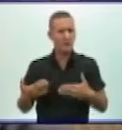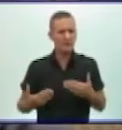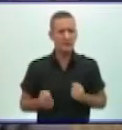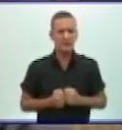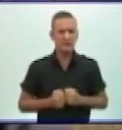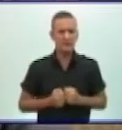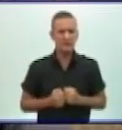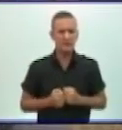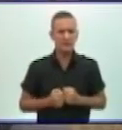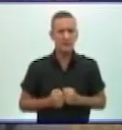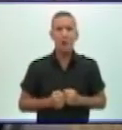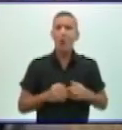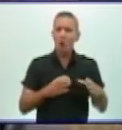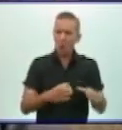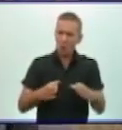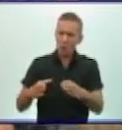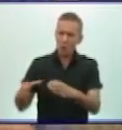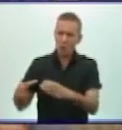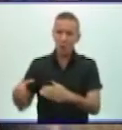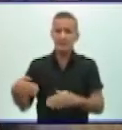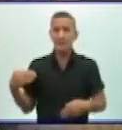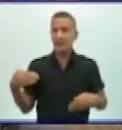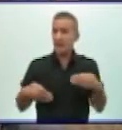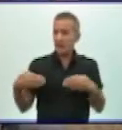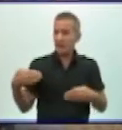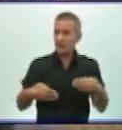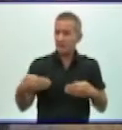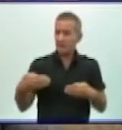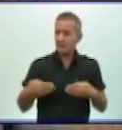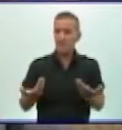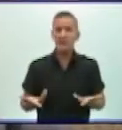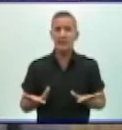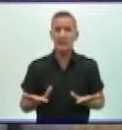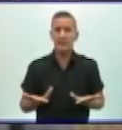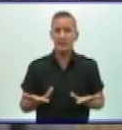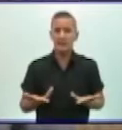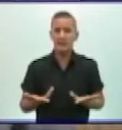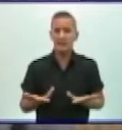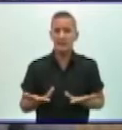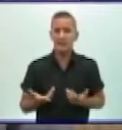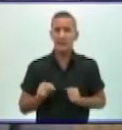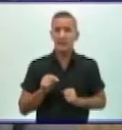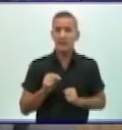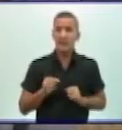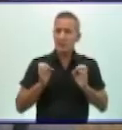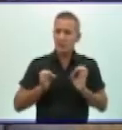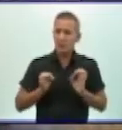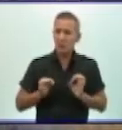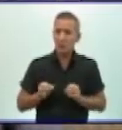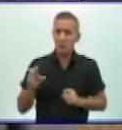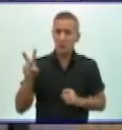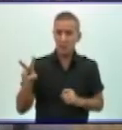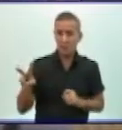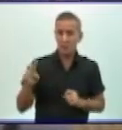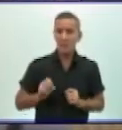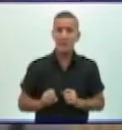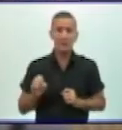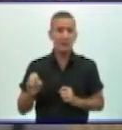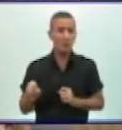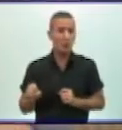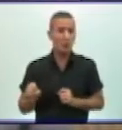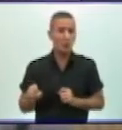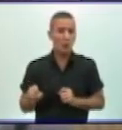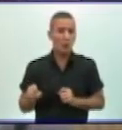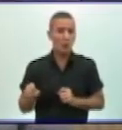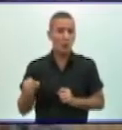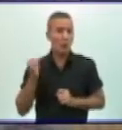también a organizarlas, porque a veces es solo participar en lo que alguien hizo. Pero mira, en este caso seguramente a Víctor, a Miriam les toca organizar actividades en la